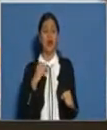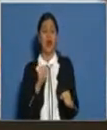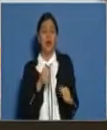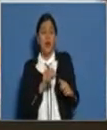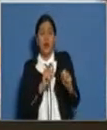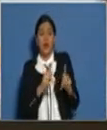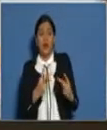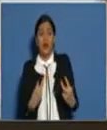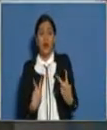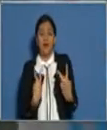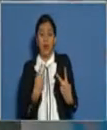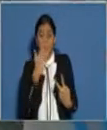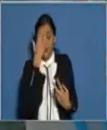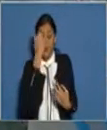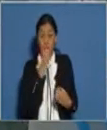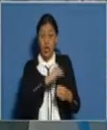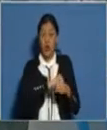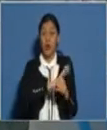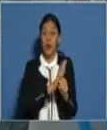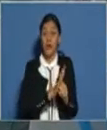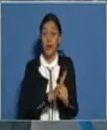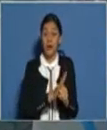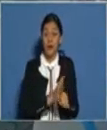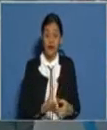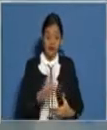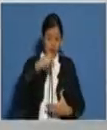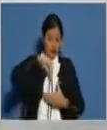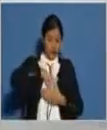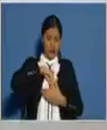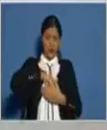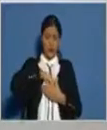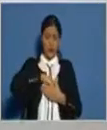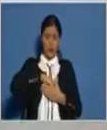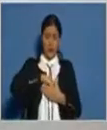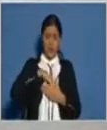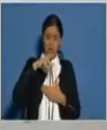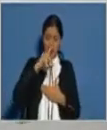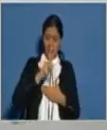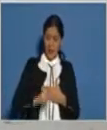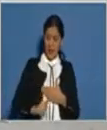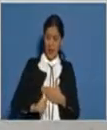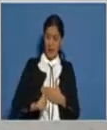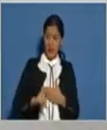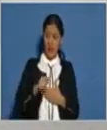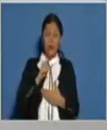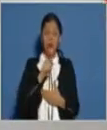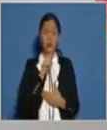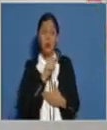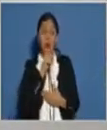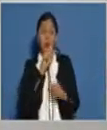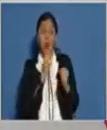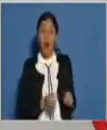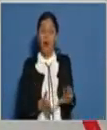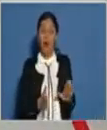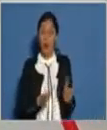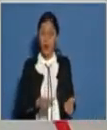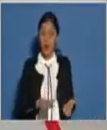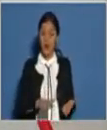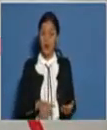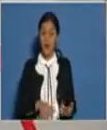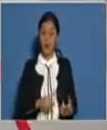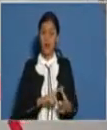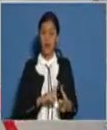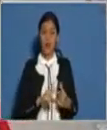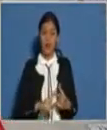vida. Porque el coronavirus, cuando está dentro de ti, es exponerte de que puedas morir. Entonces, dependen